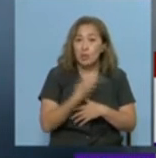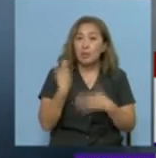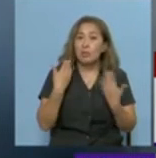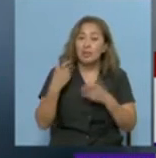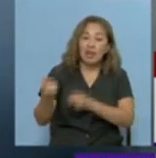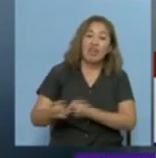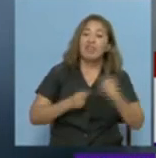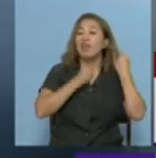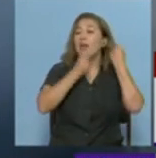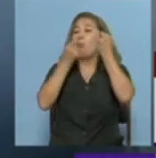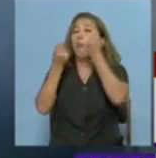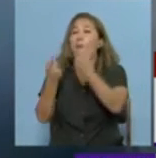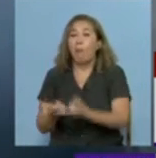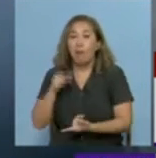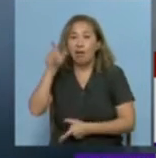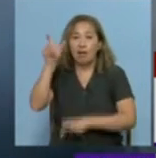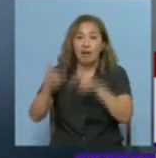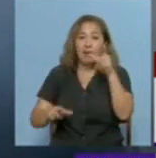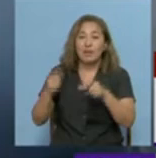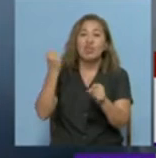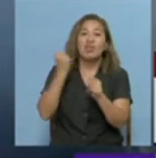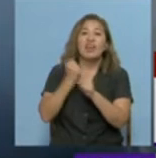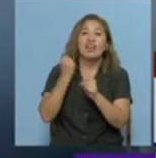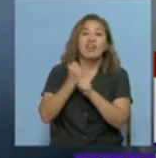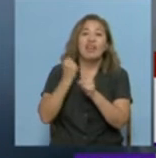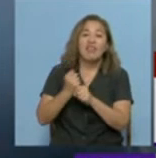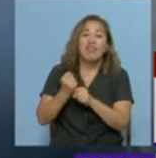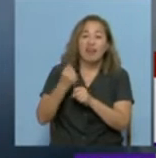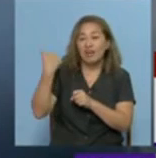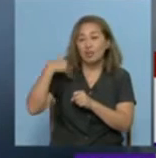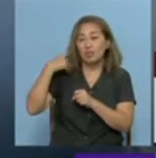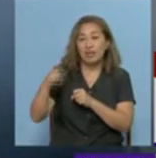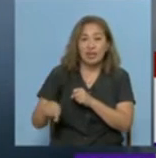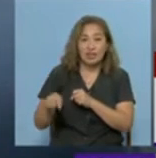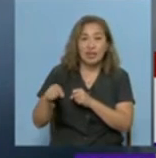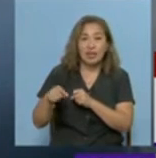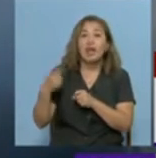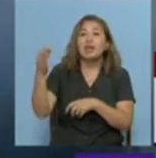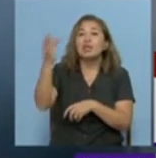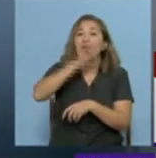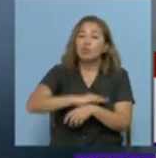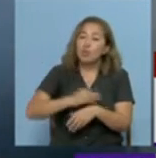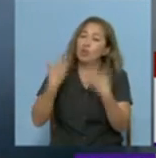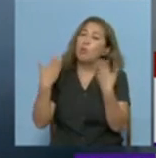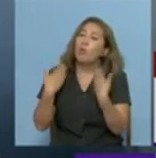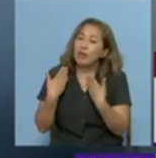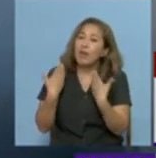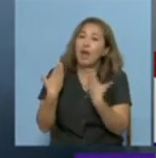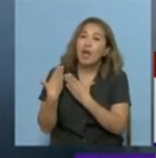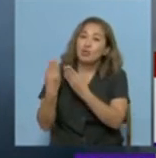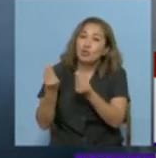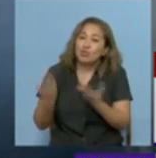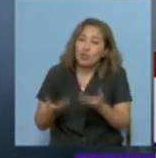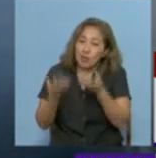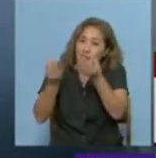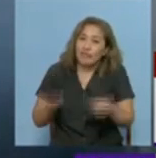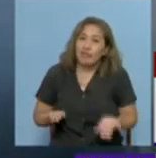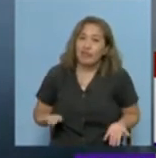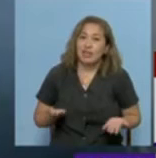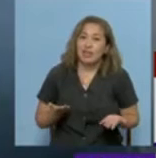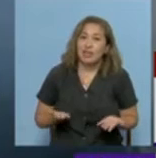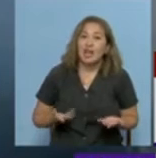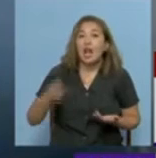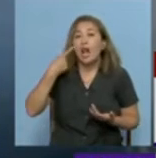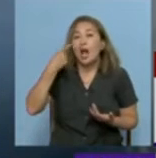el poder adquisitivo que perdieron en estos 4 años, o sea, llevarlo al poder adquisitivo que tenían el 10 de diciembre del 2015.